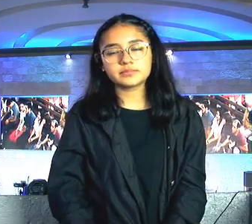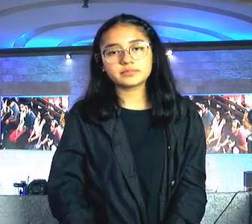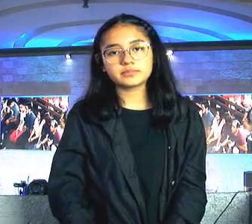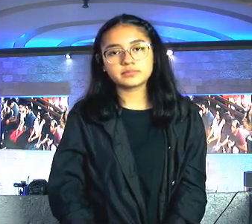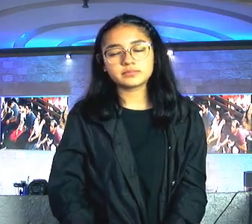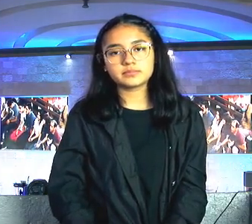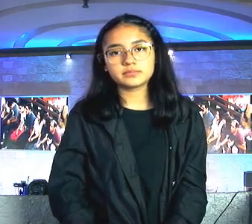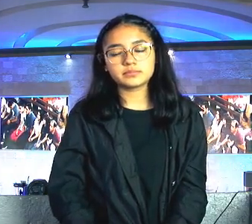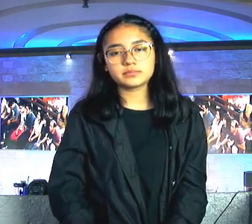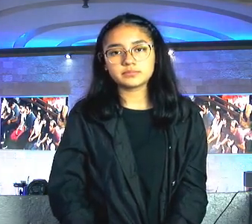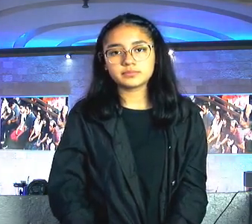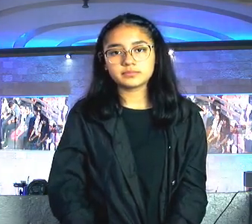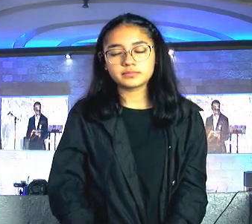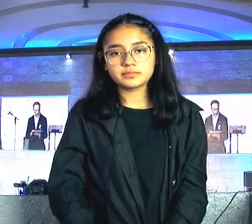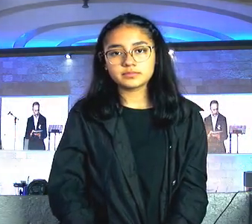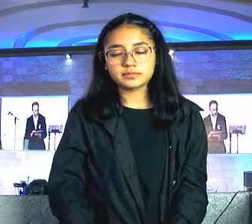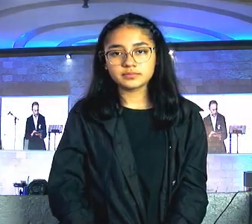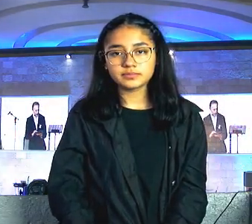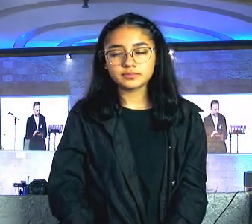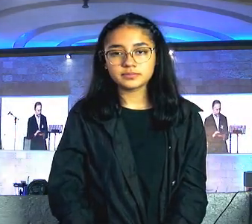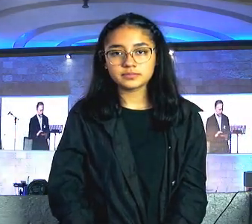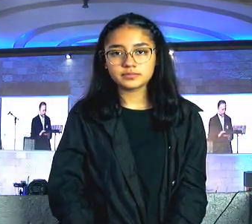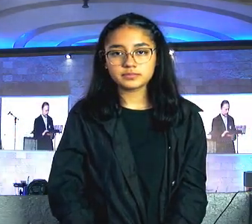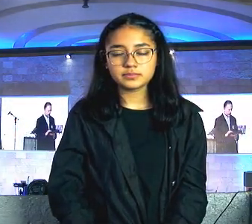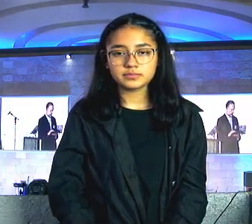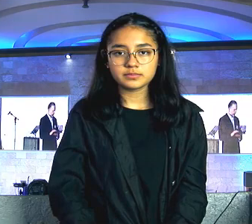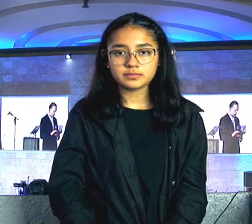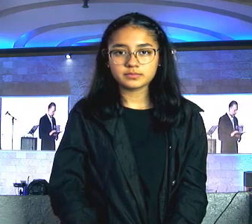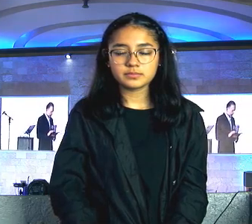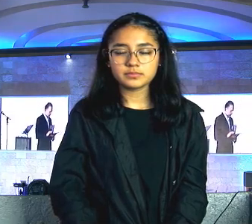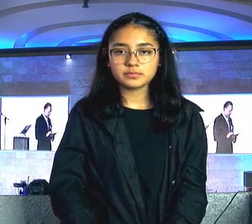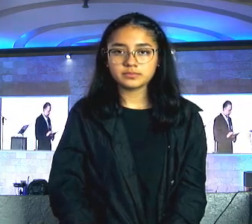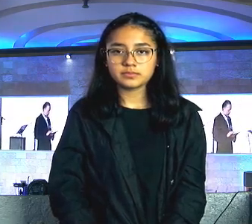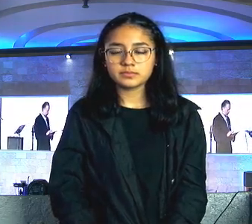Dios te mira porque te quiere bendecir.